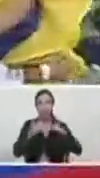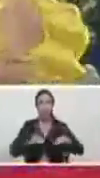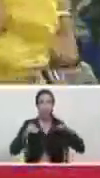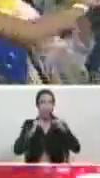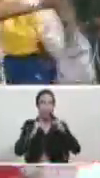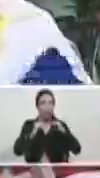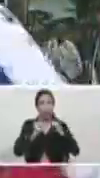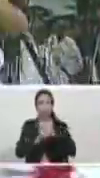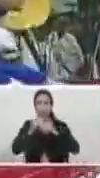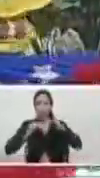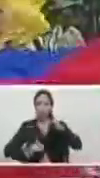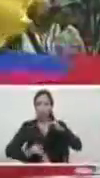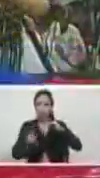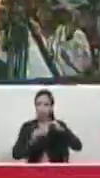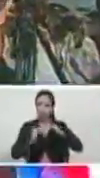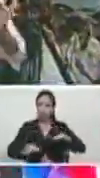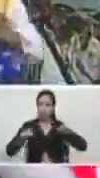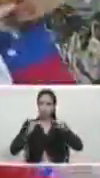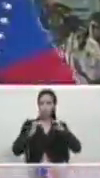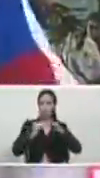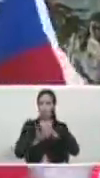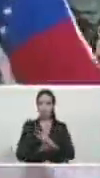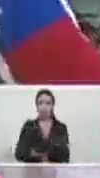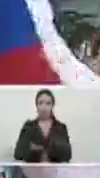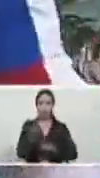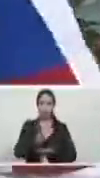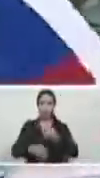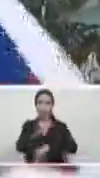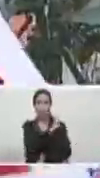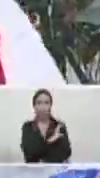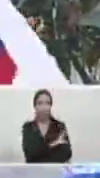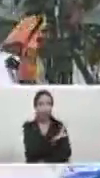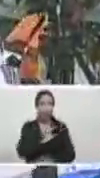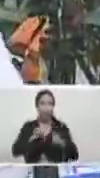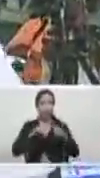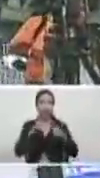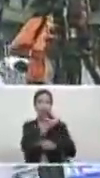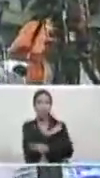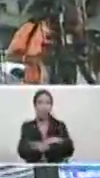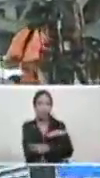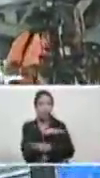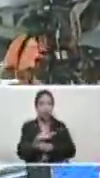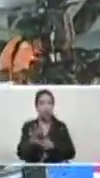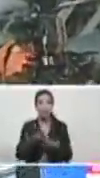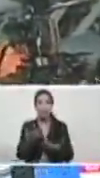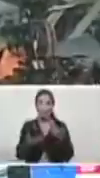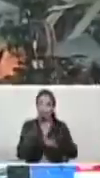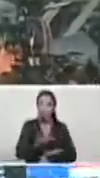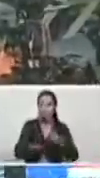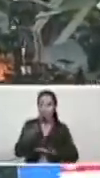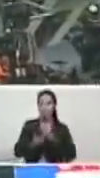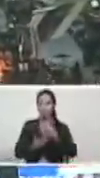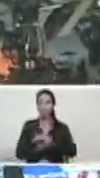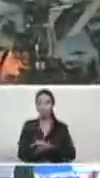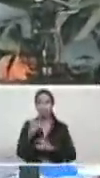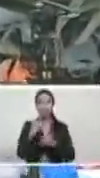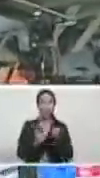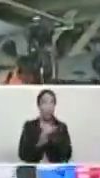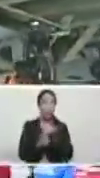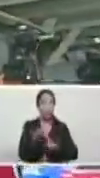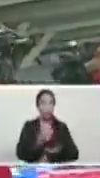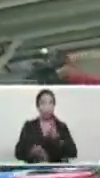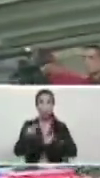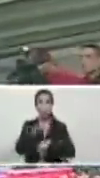social, utilizando la capacidad instalada de los medios de distribución nacionales públicos y privados y con el respaldo logístico de la